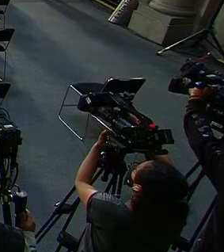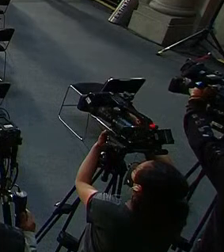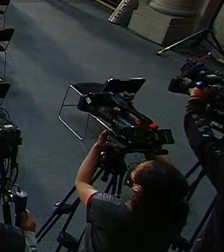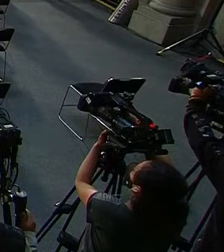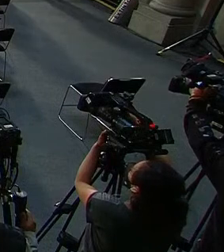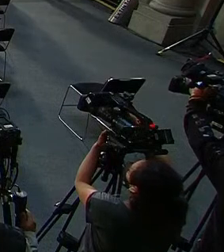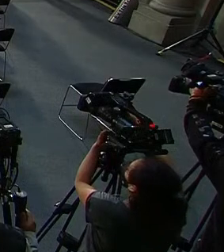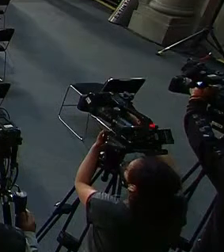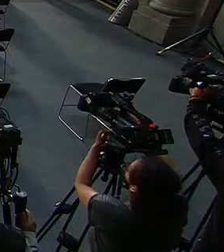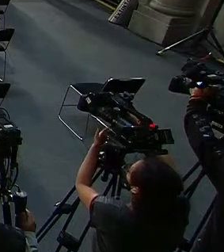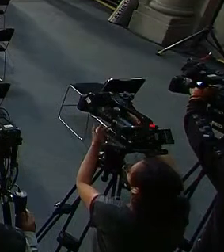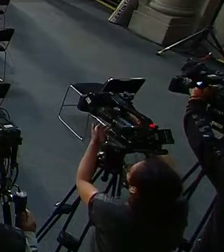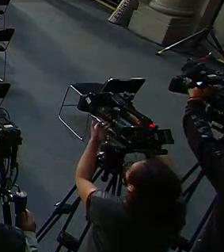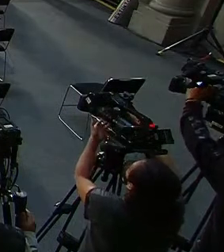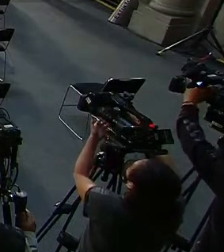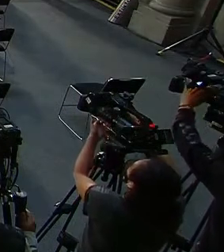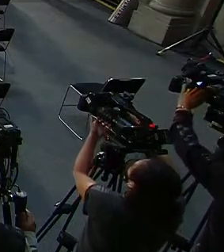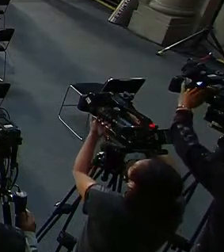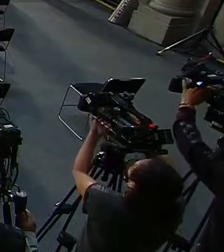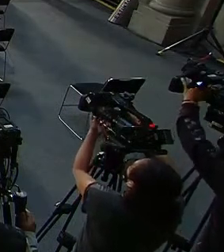hoy. Muchas gracias.